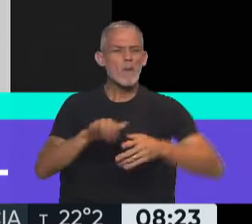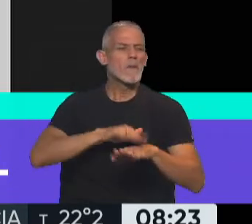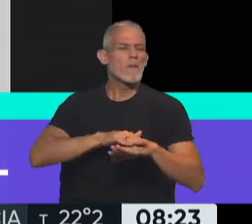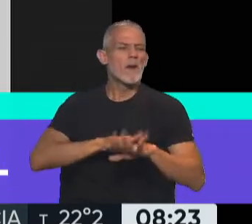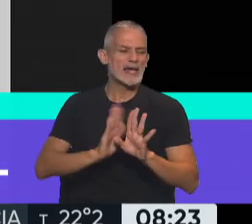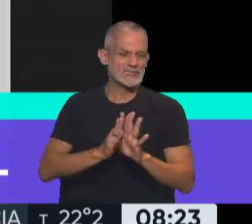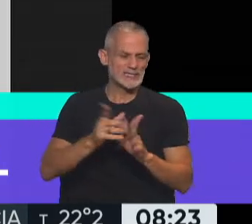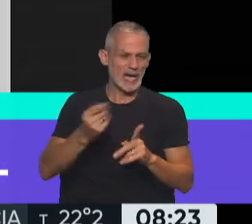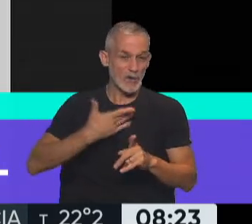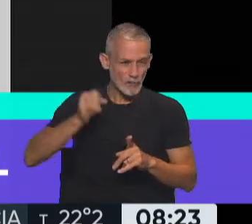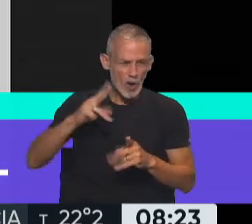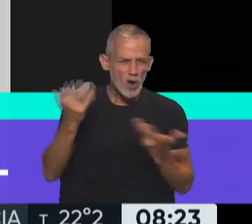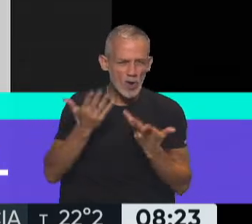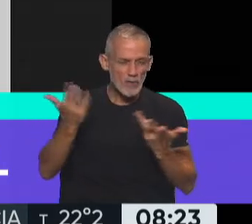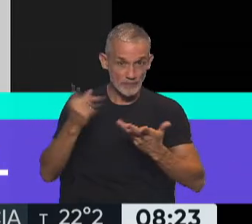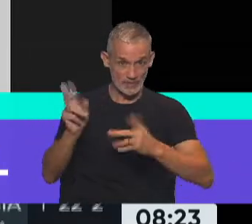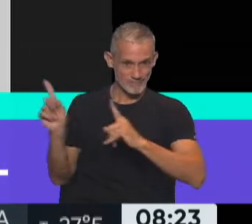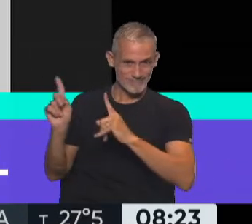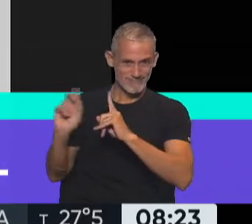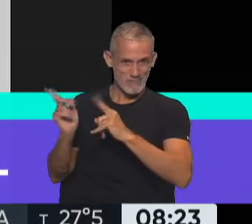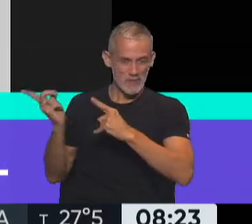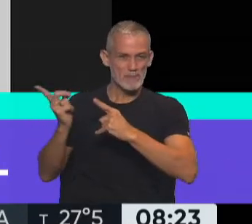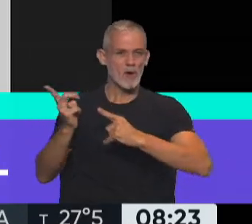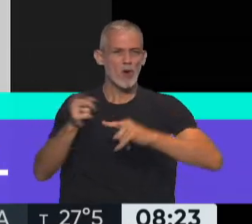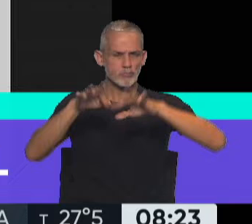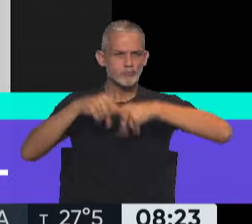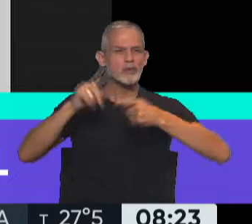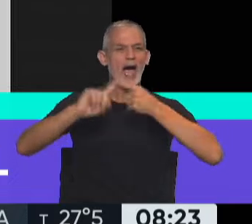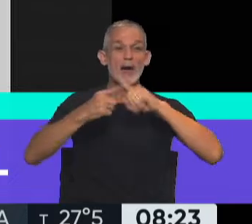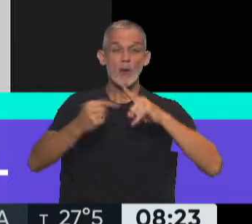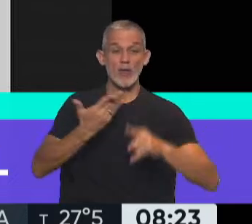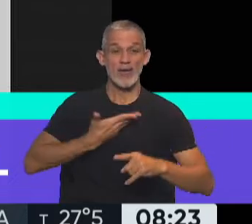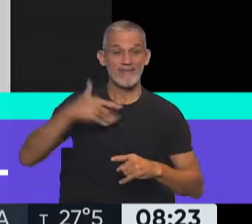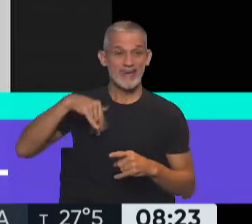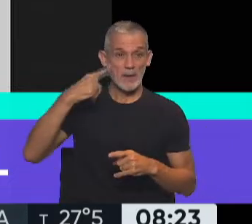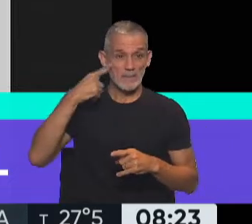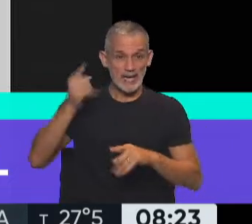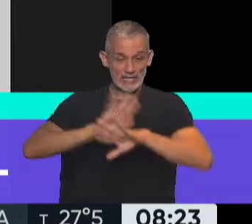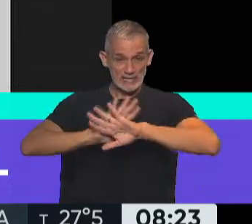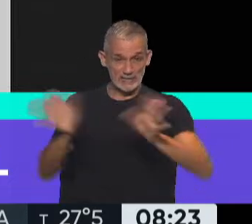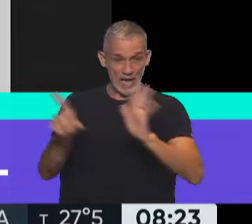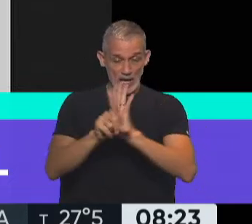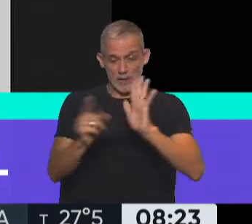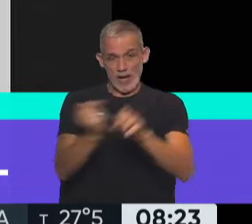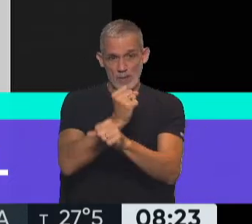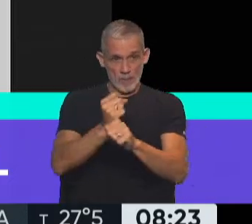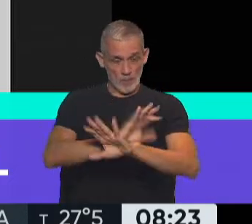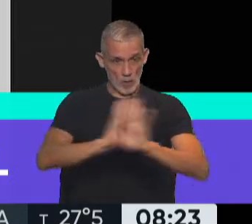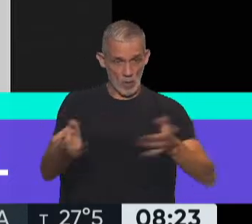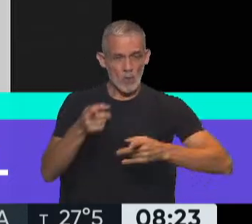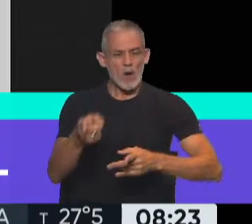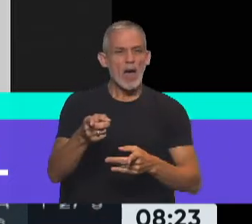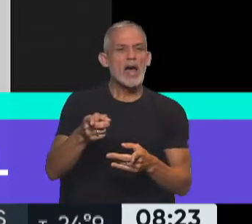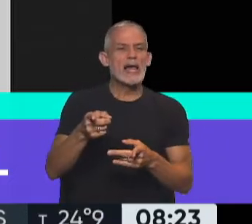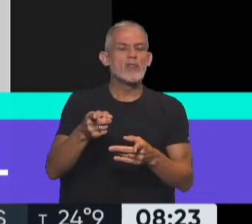básica, Flor. Ahí lo tenemos, ¿eh? El acuerdo con el Fondo Monetario Internacional. El acuerdo con el Fondo Monetario Internacional